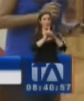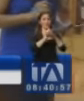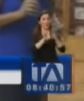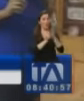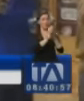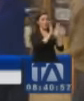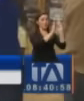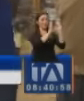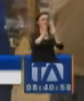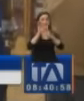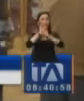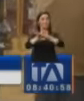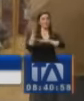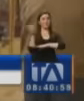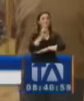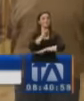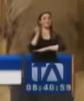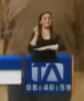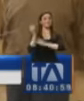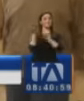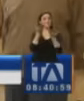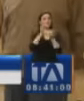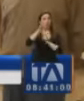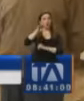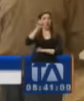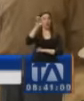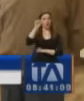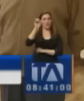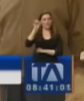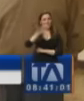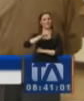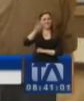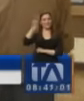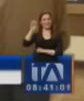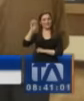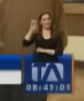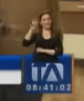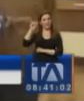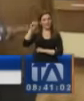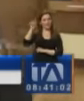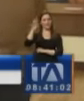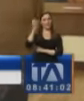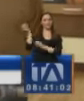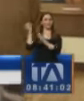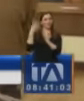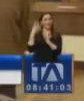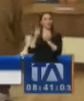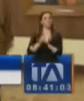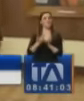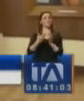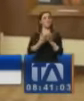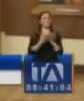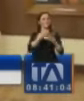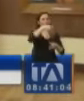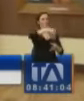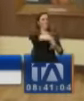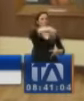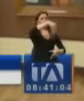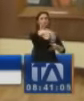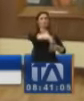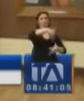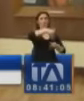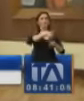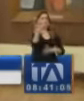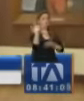Nevado, para contarnos un poco de lo que tenemos en estas salas. A mí me ha llamado muchísimo la atención esta imprenta que data del